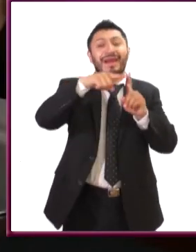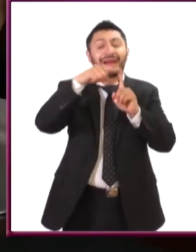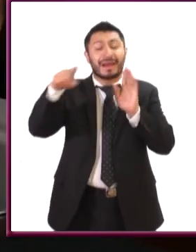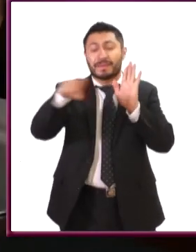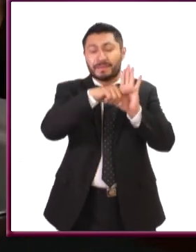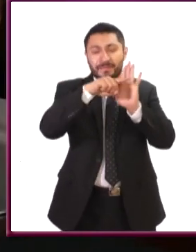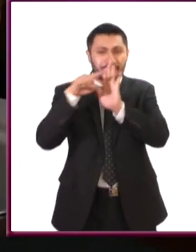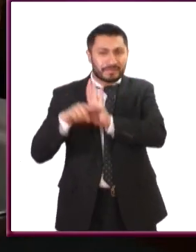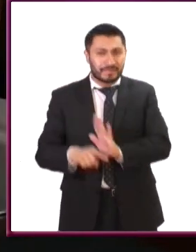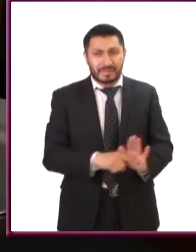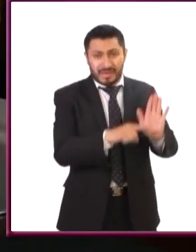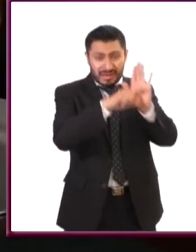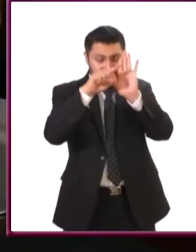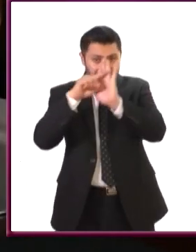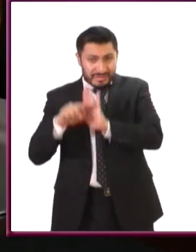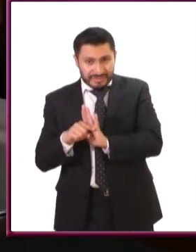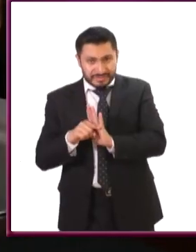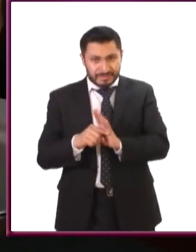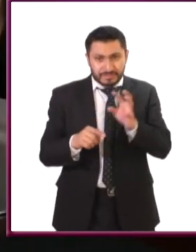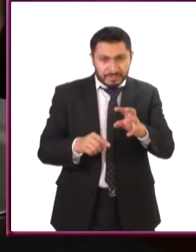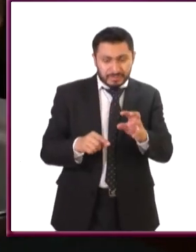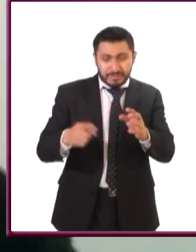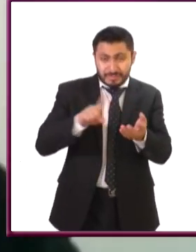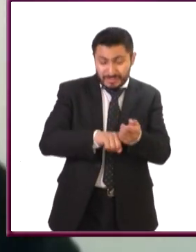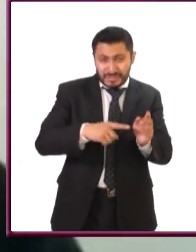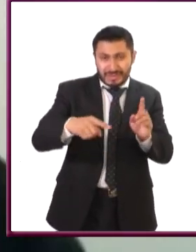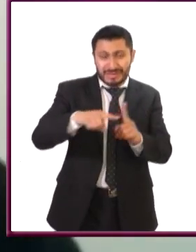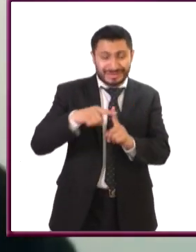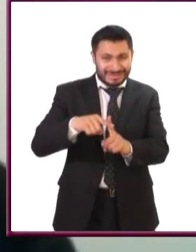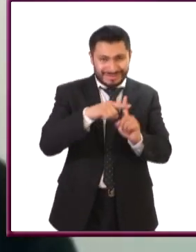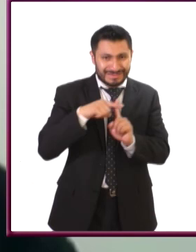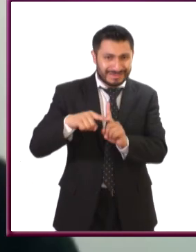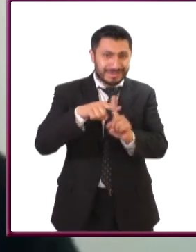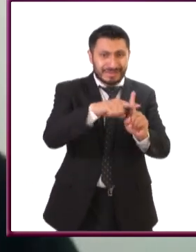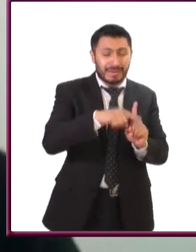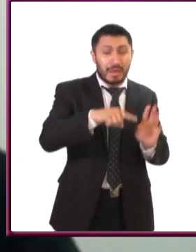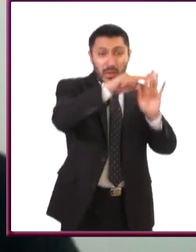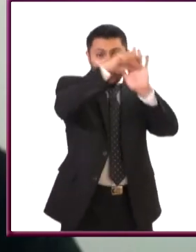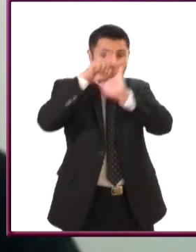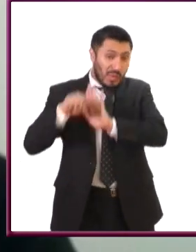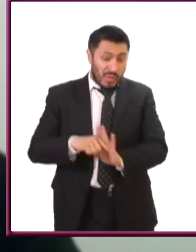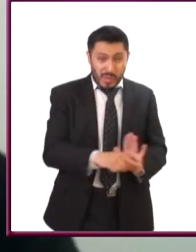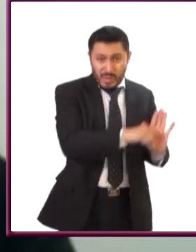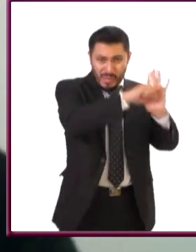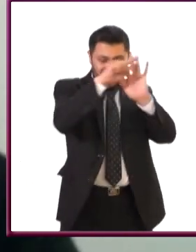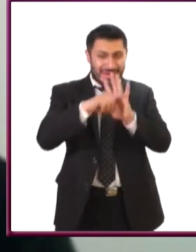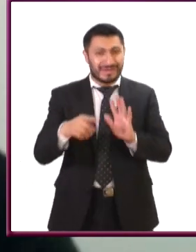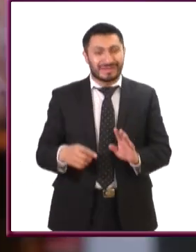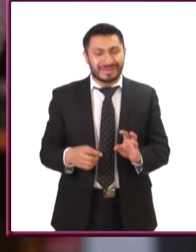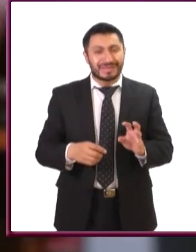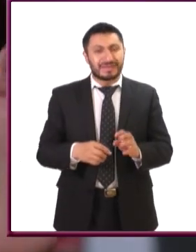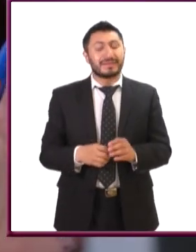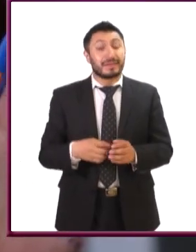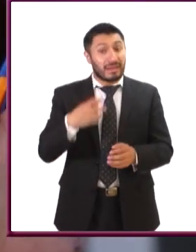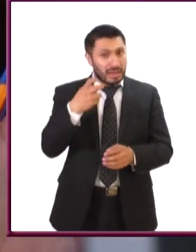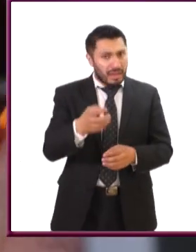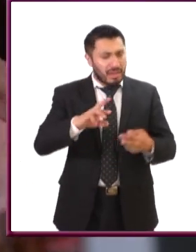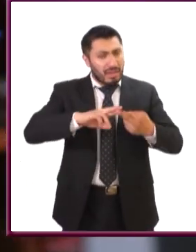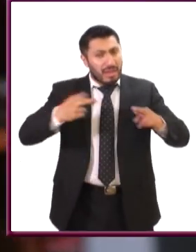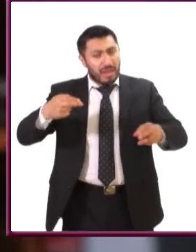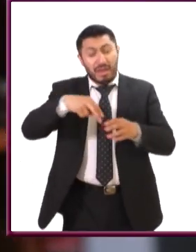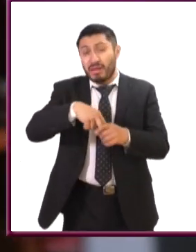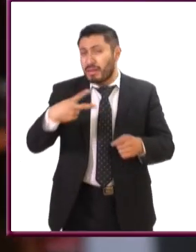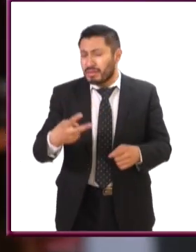Bohr a generar un modelo en forma de sistema solar, con los electrones orbitando alrededor del núcleo positivo. ¿Esto